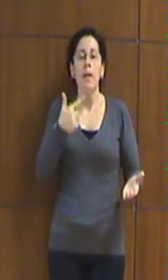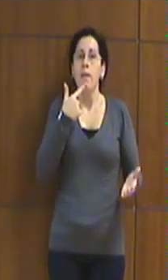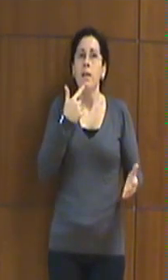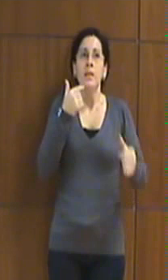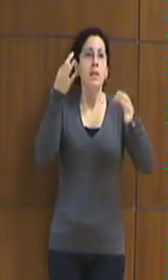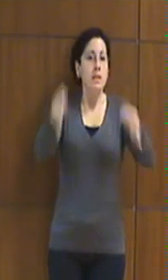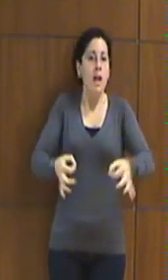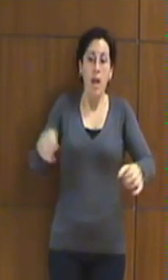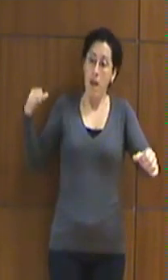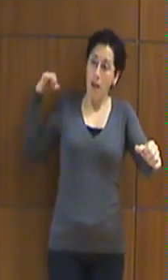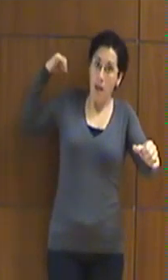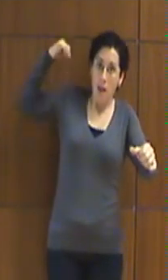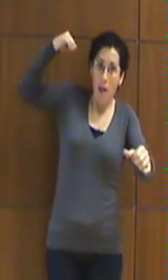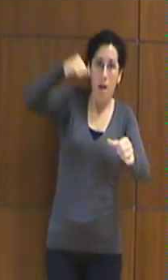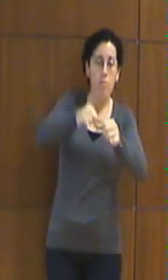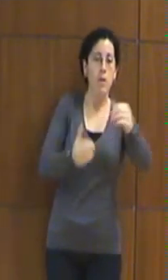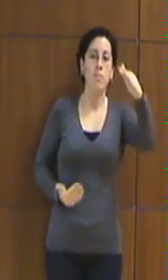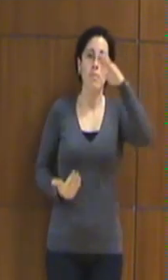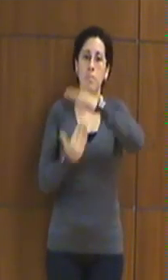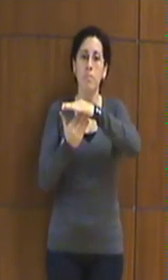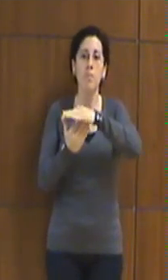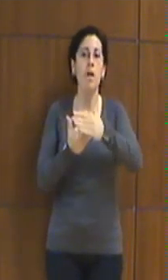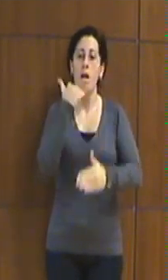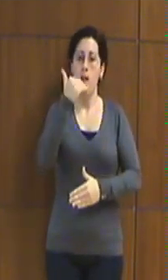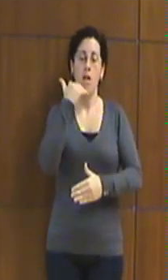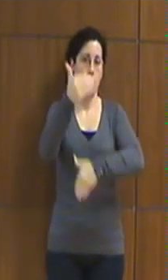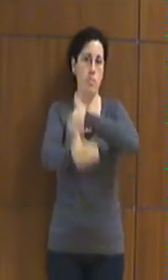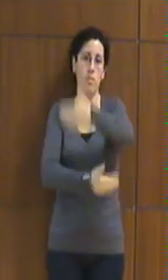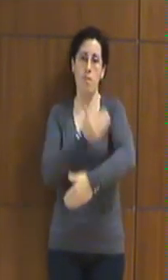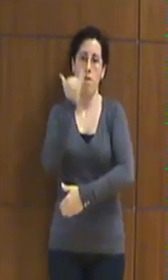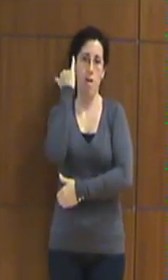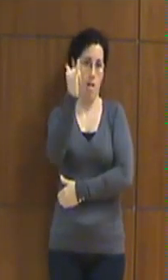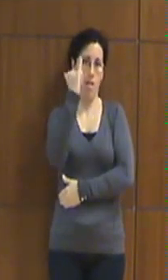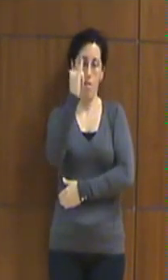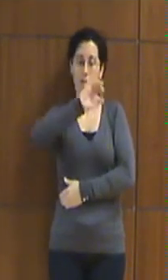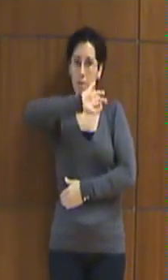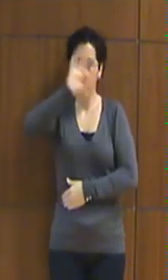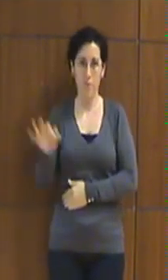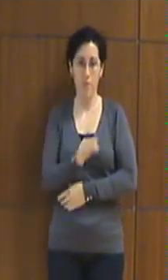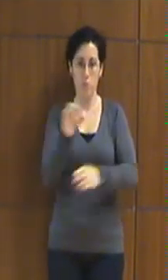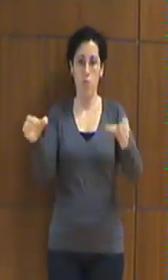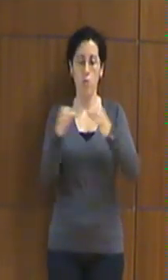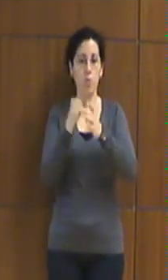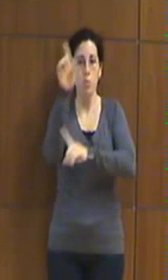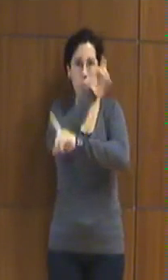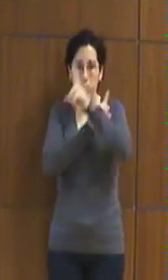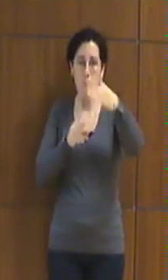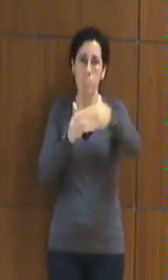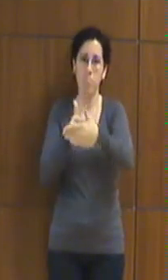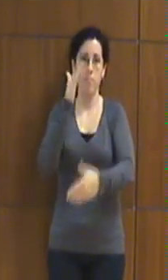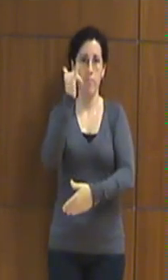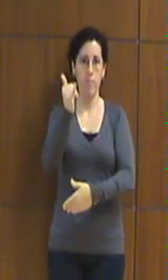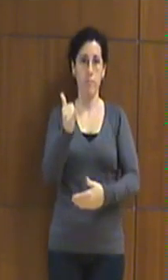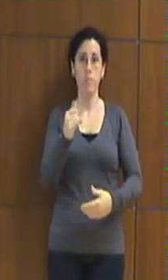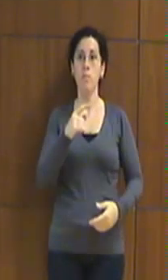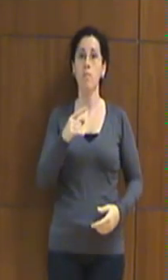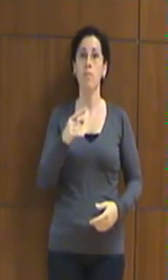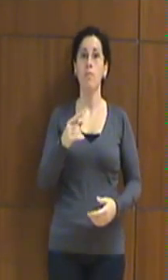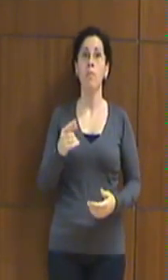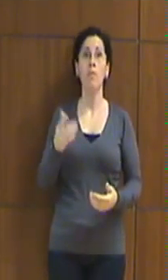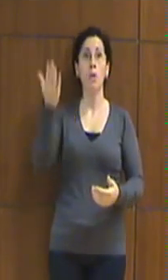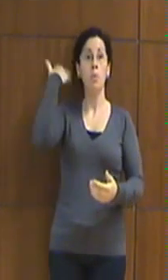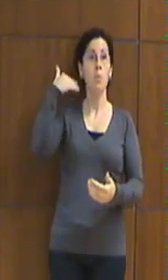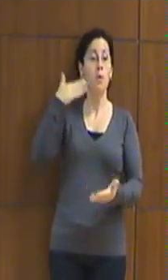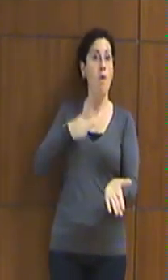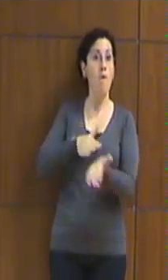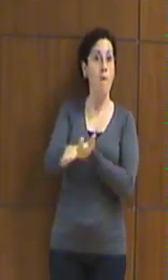barreras o esos avances a los cuales nos hemos tenido que ir adaptando. O sea, todos no usábamos fax y tuvimos